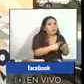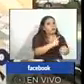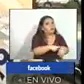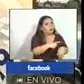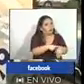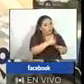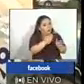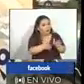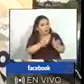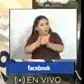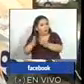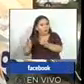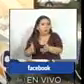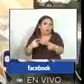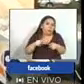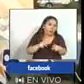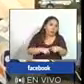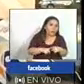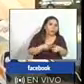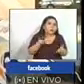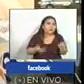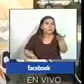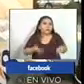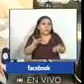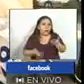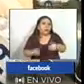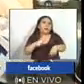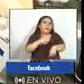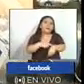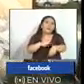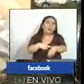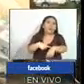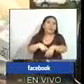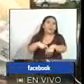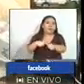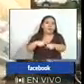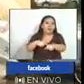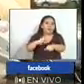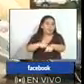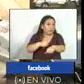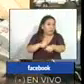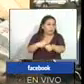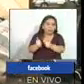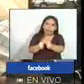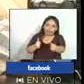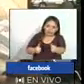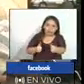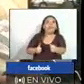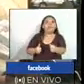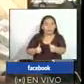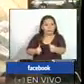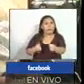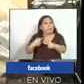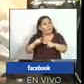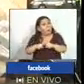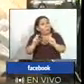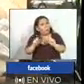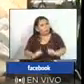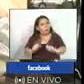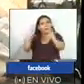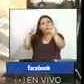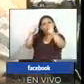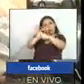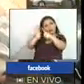cuando sale, pues tal vez lo que sí estaba era el desfase en los tiempos. Pero eso se puede modificar